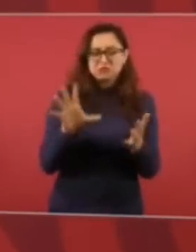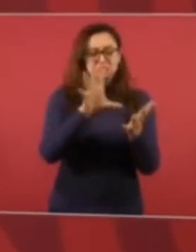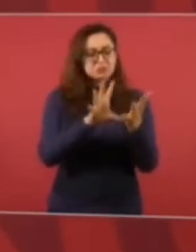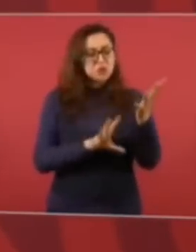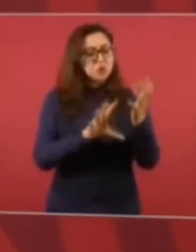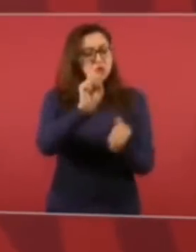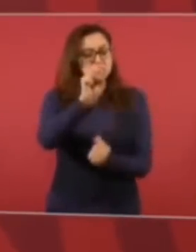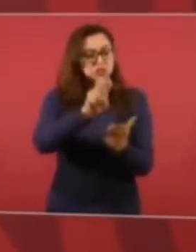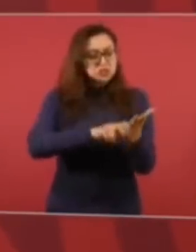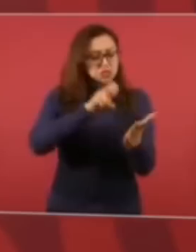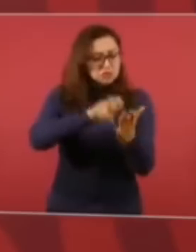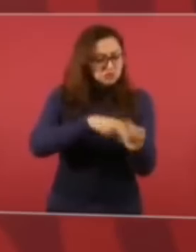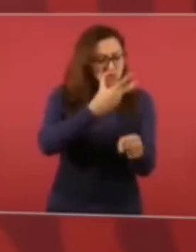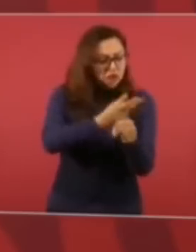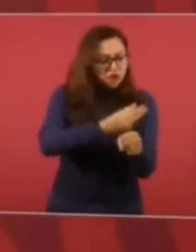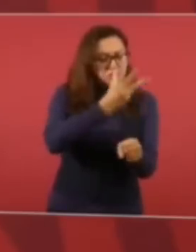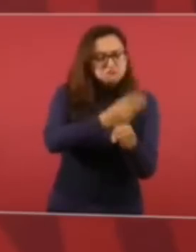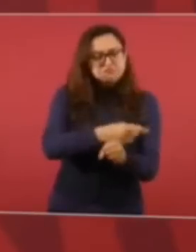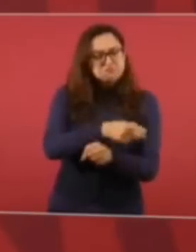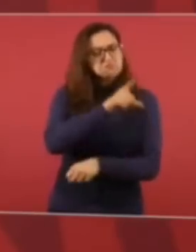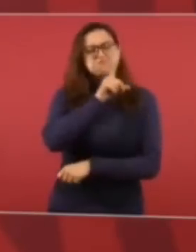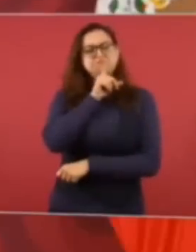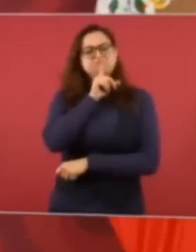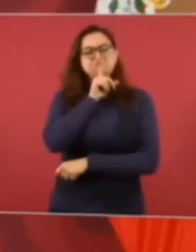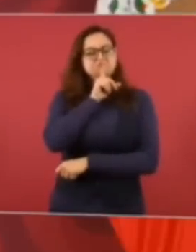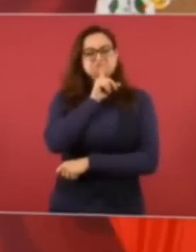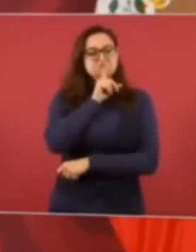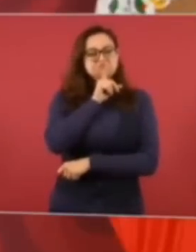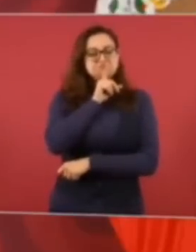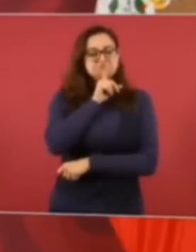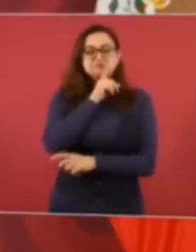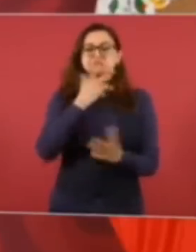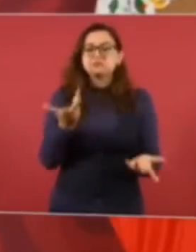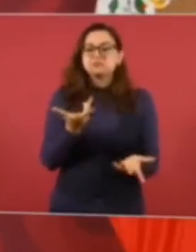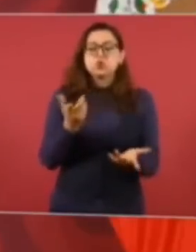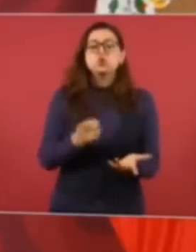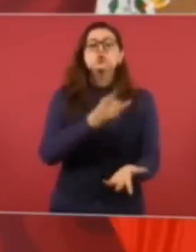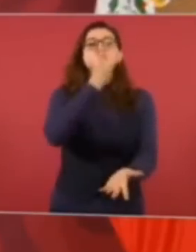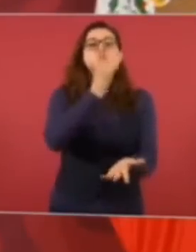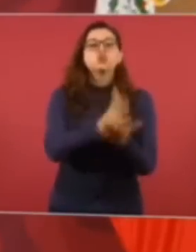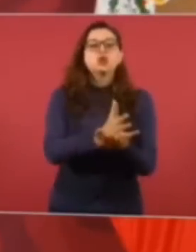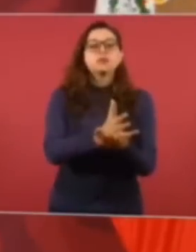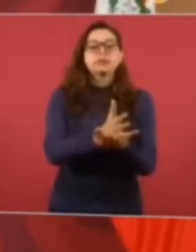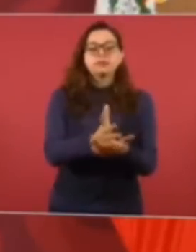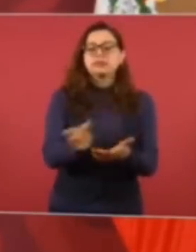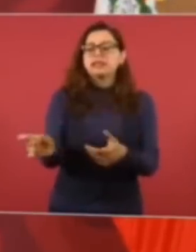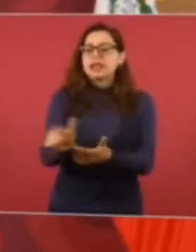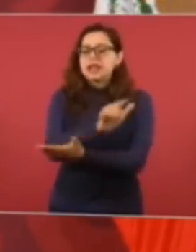se pueda proponer en una ley o alguna reforma a la ley electoral